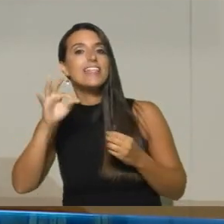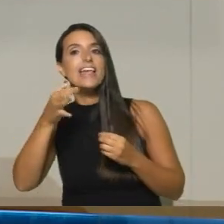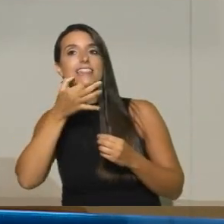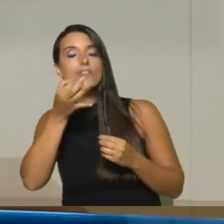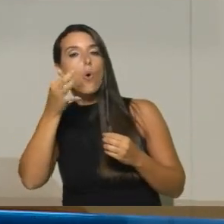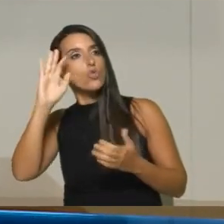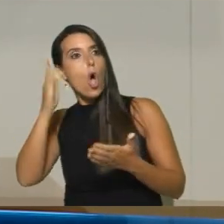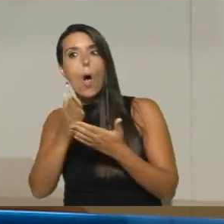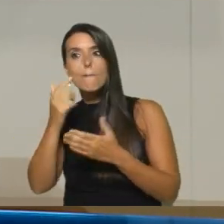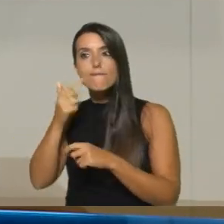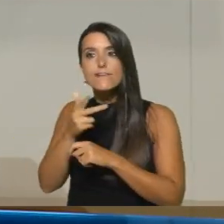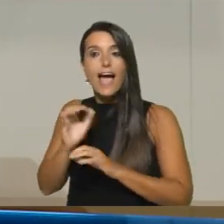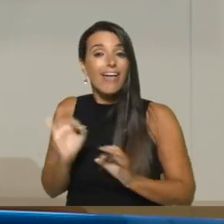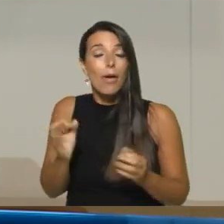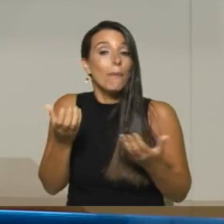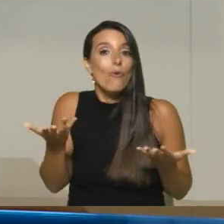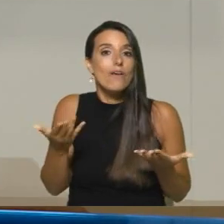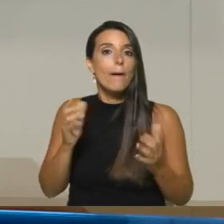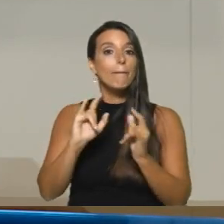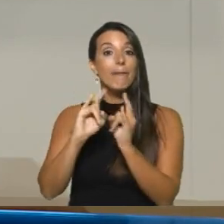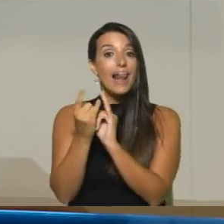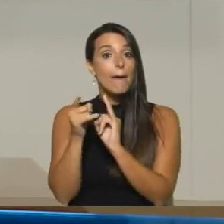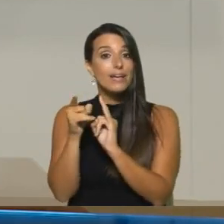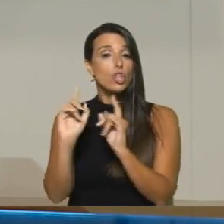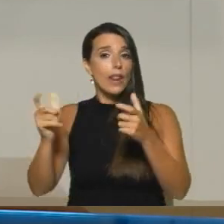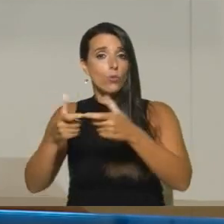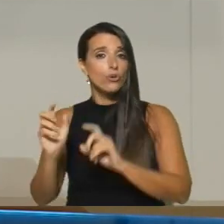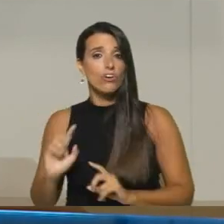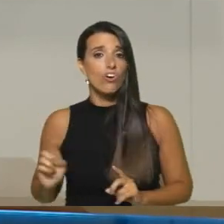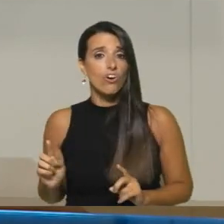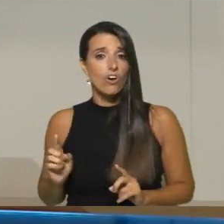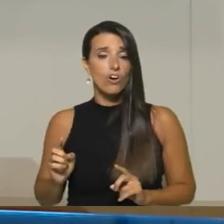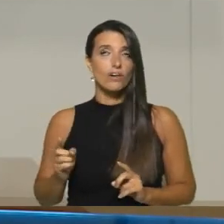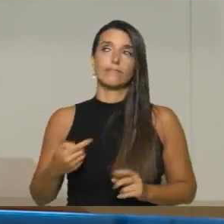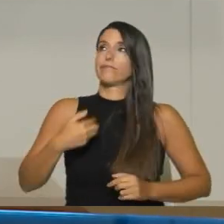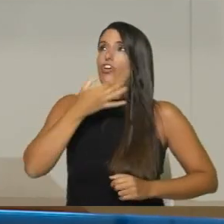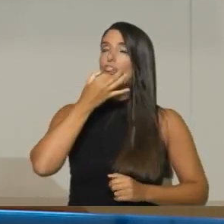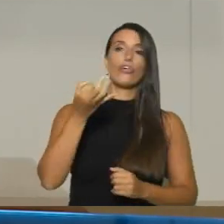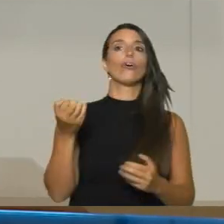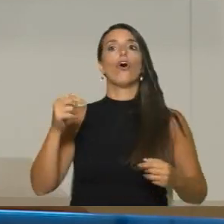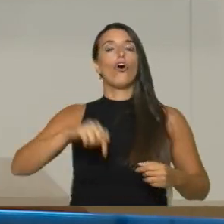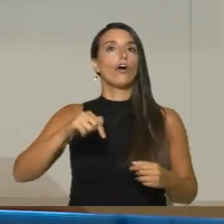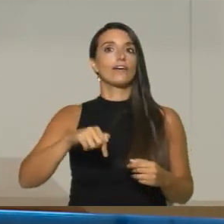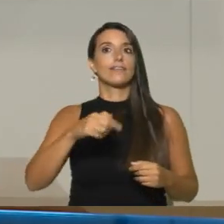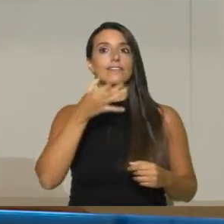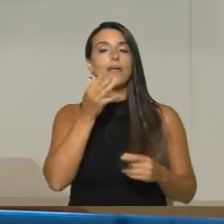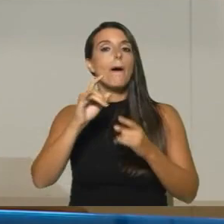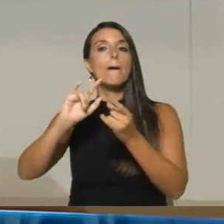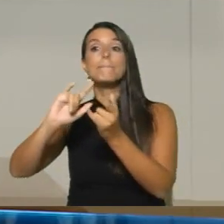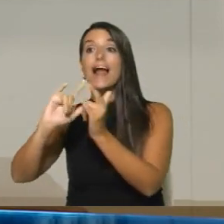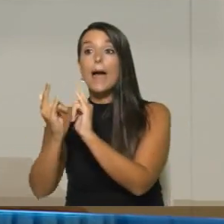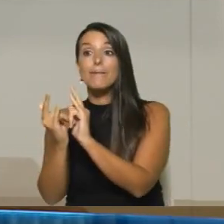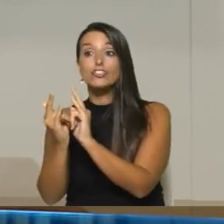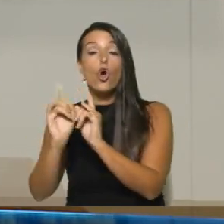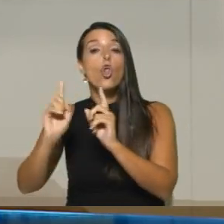a resistir un golpe se había el parlamento no se reunió O sea si yo les digo hoy por todo lo que más el parlamento